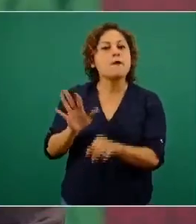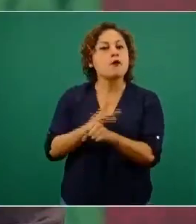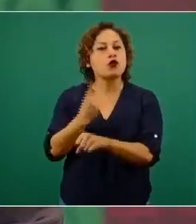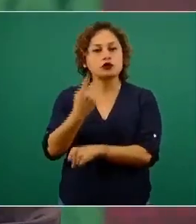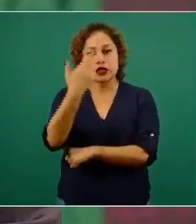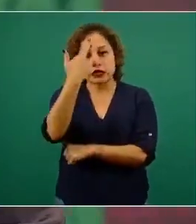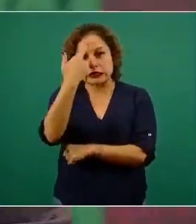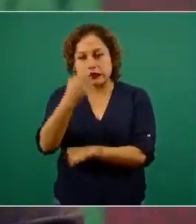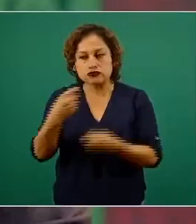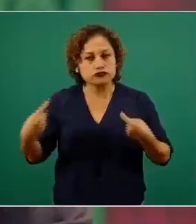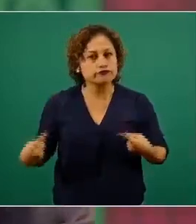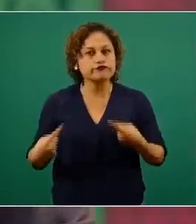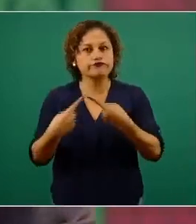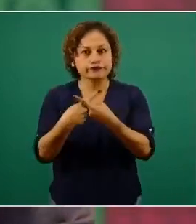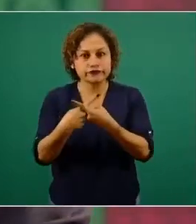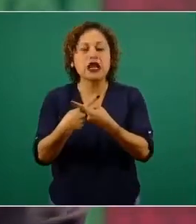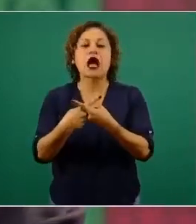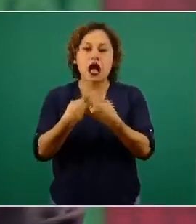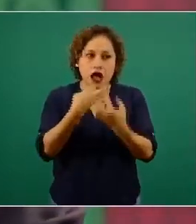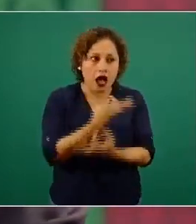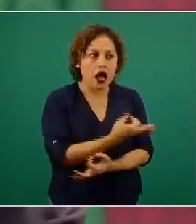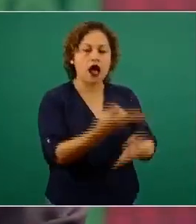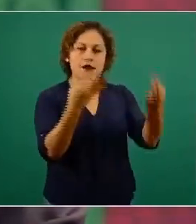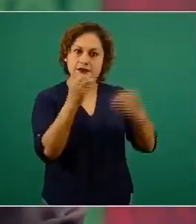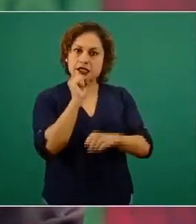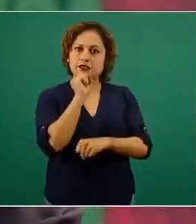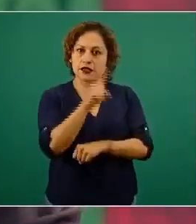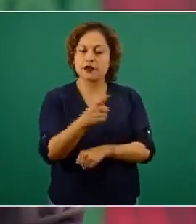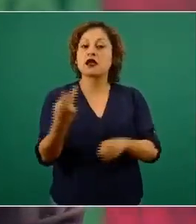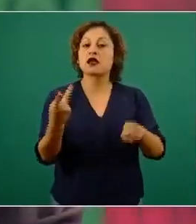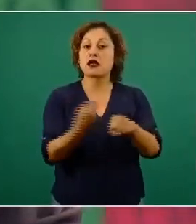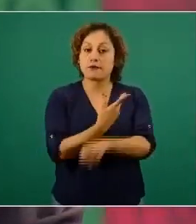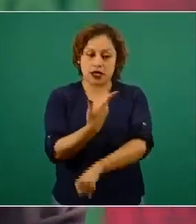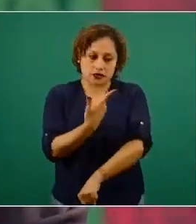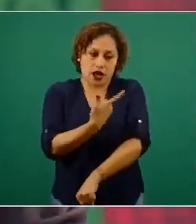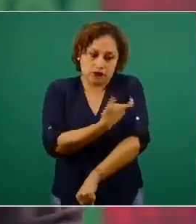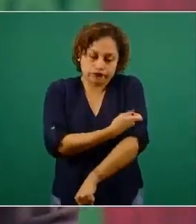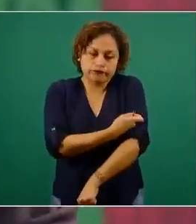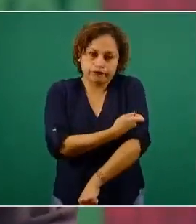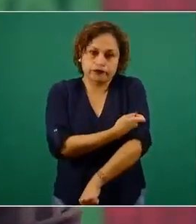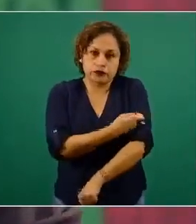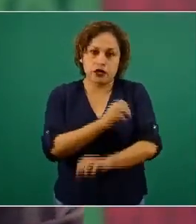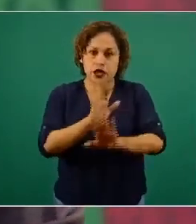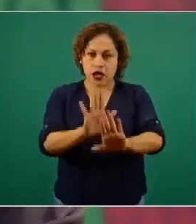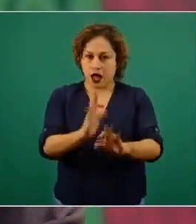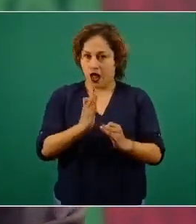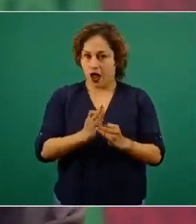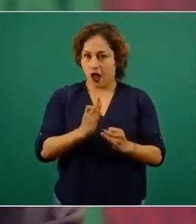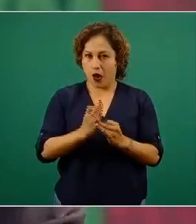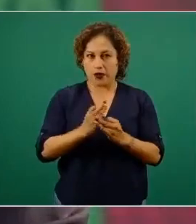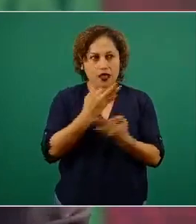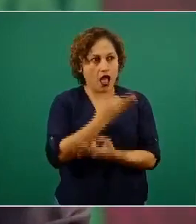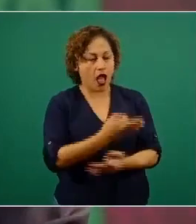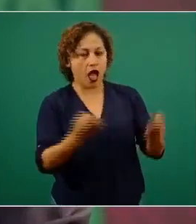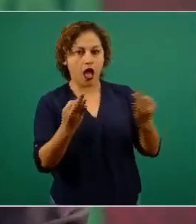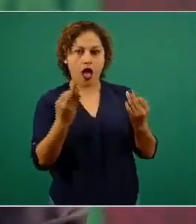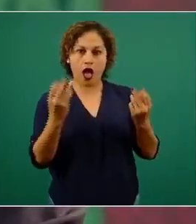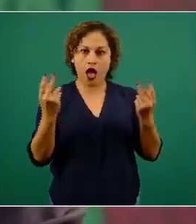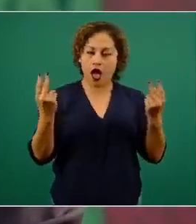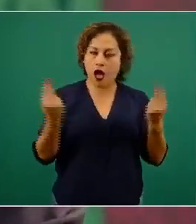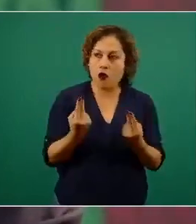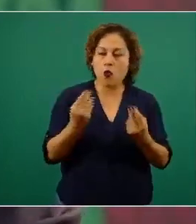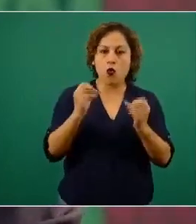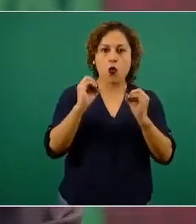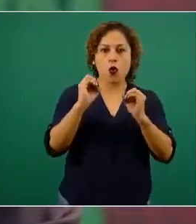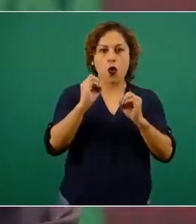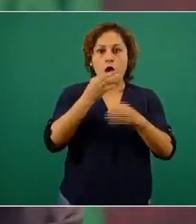comportamiento del producto. Yo digo que es temprano, no nos anticipemos a si va a haber o no secuelas, deseamos que no las haya. La recuperación ha